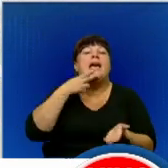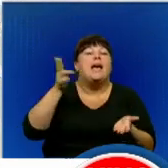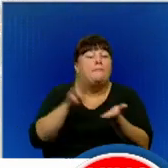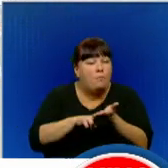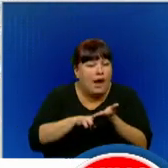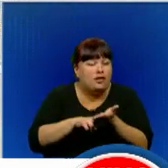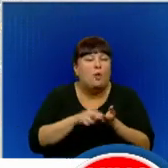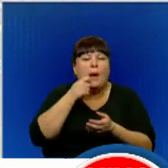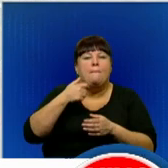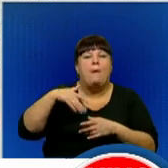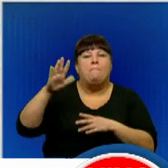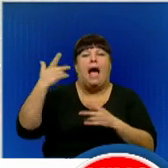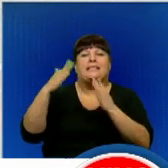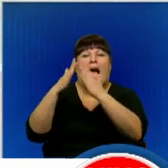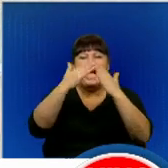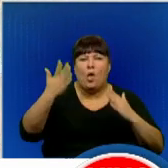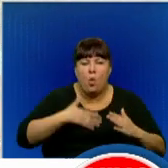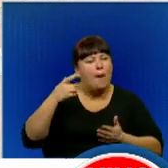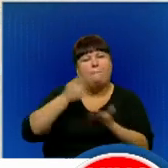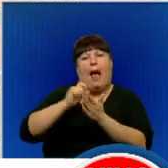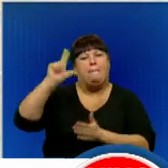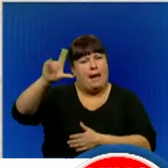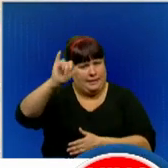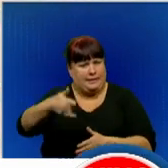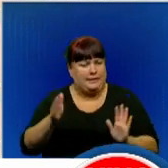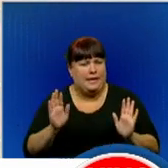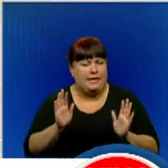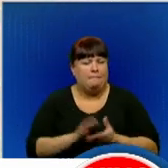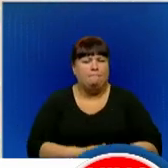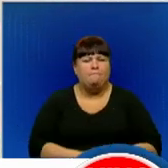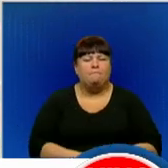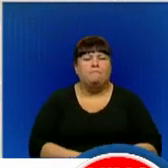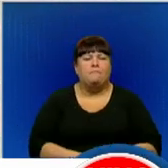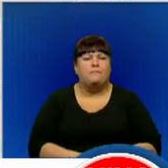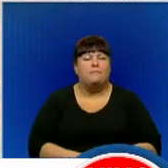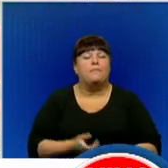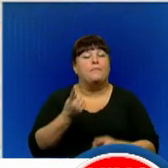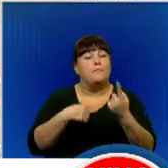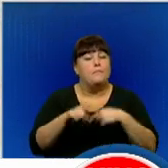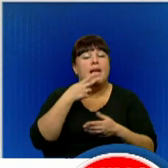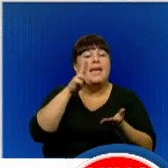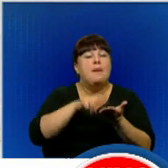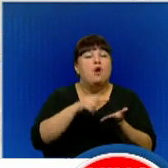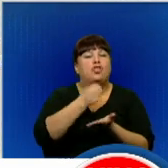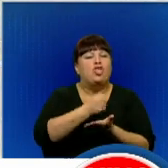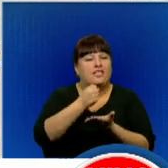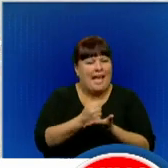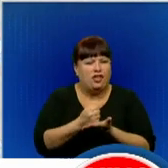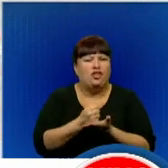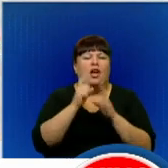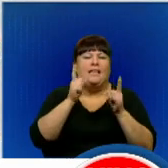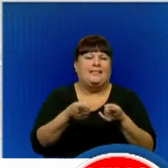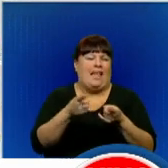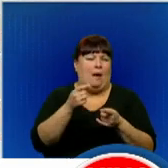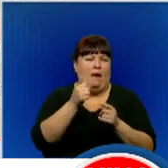el que más propiedades tiene más tiene que pagar y en el impuesto al sello además no